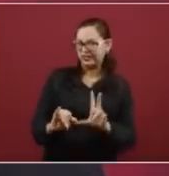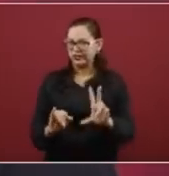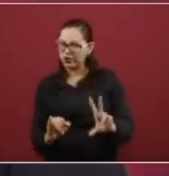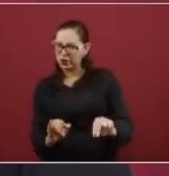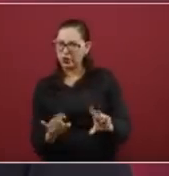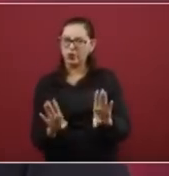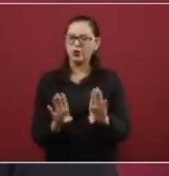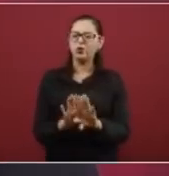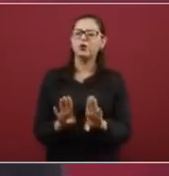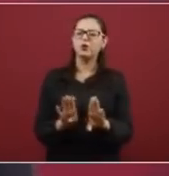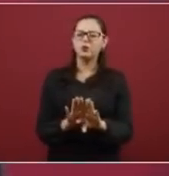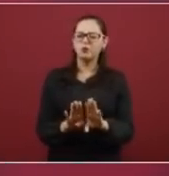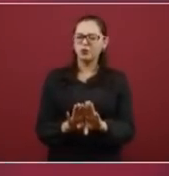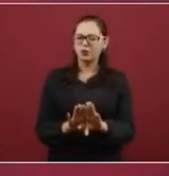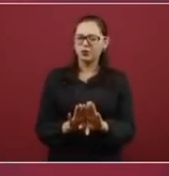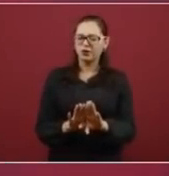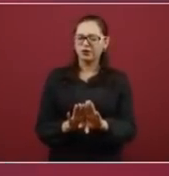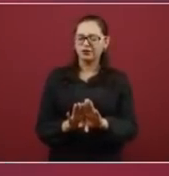Es